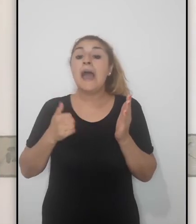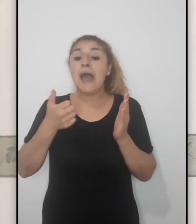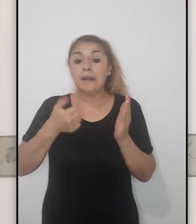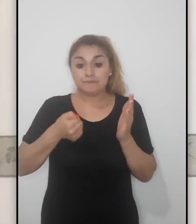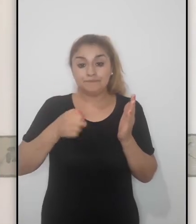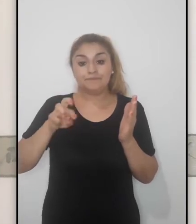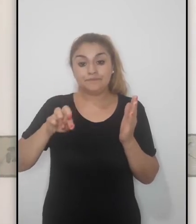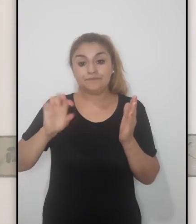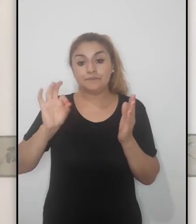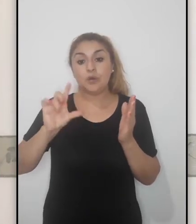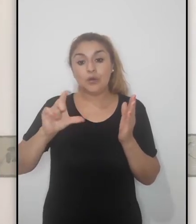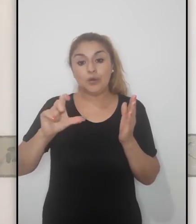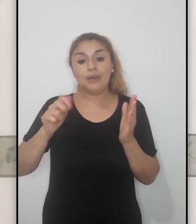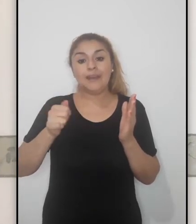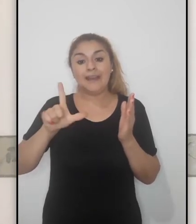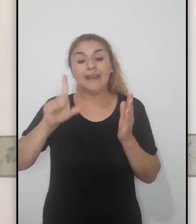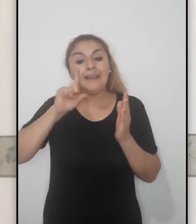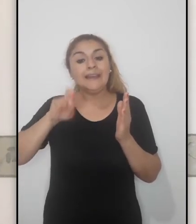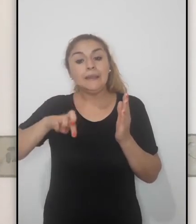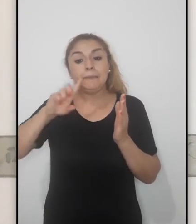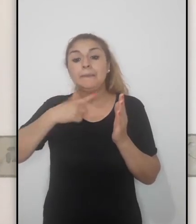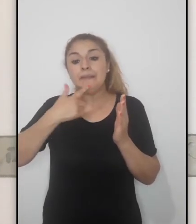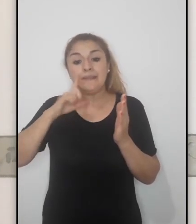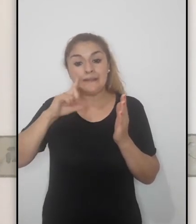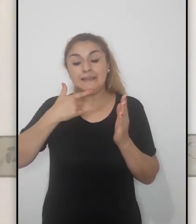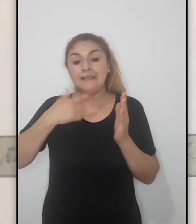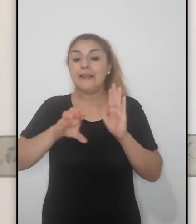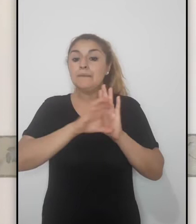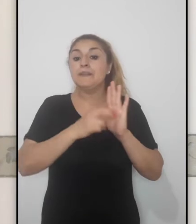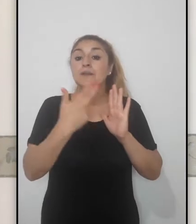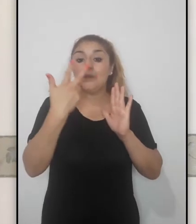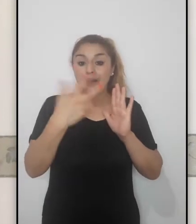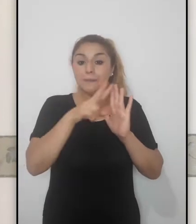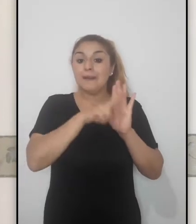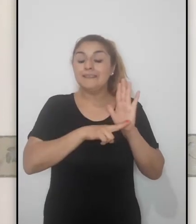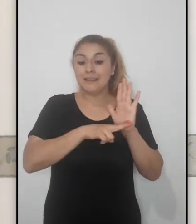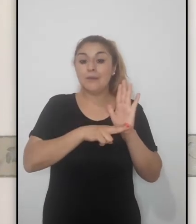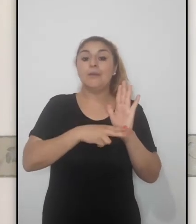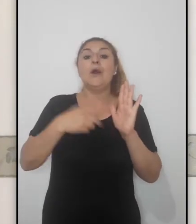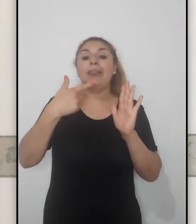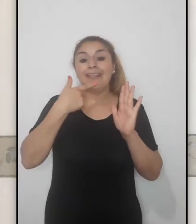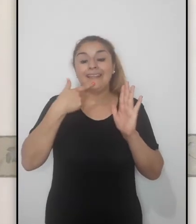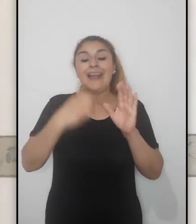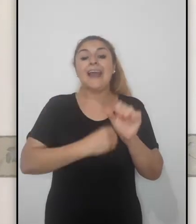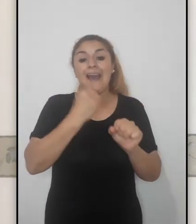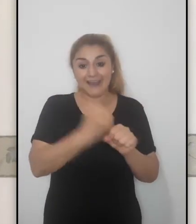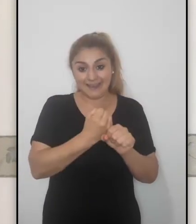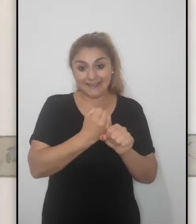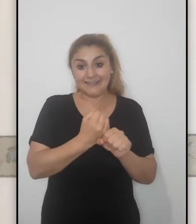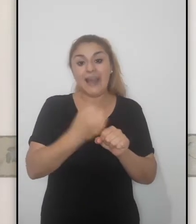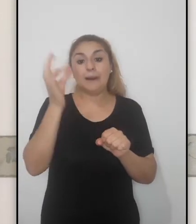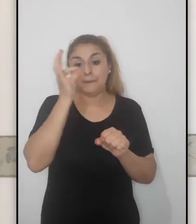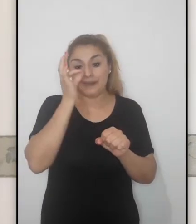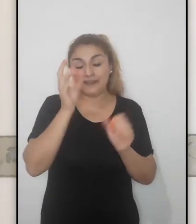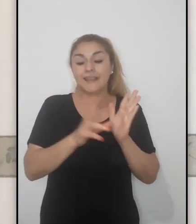que está en el libro de las revelaciones de apocalipsis 3 vamos a leer el versículo 17 al